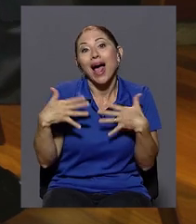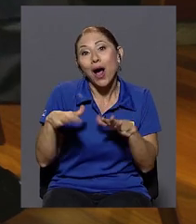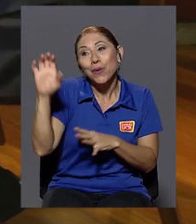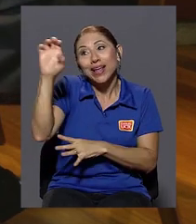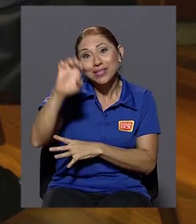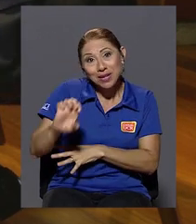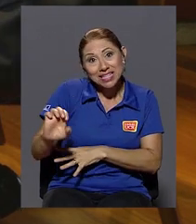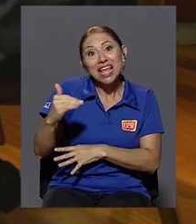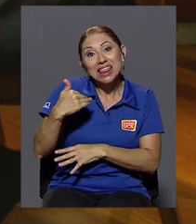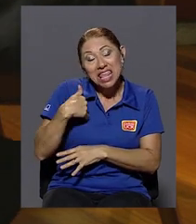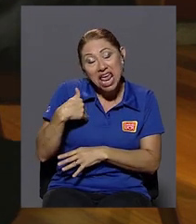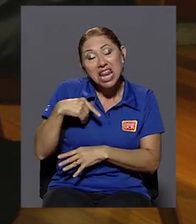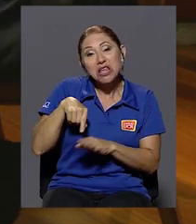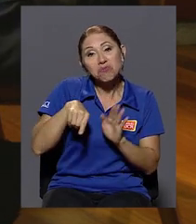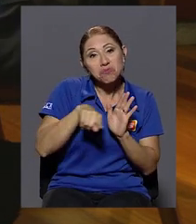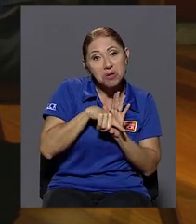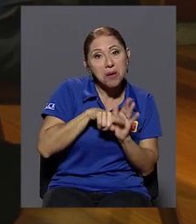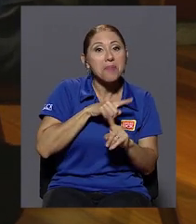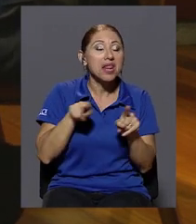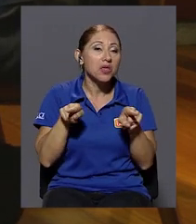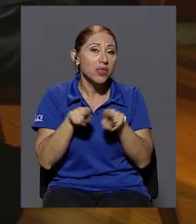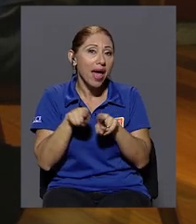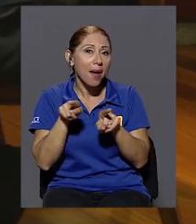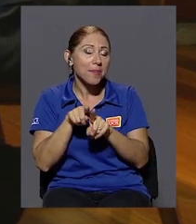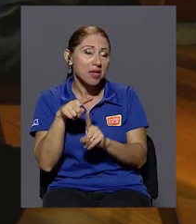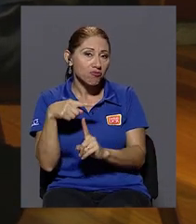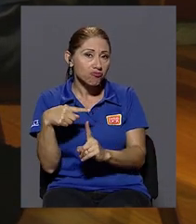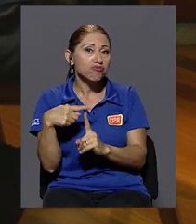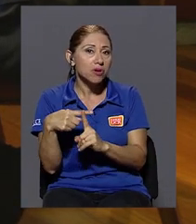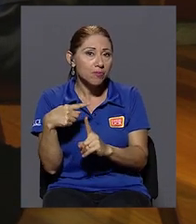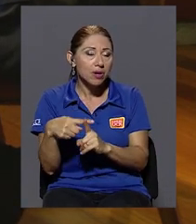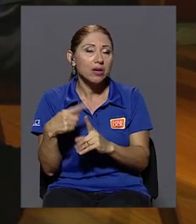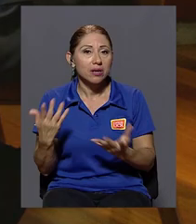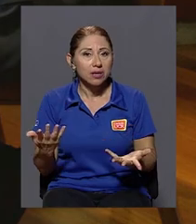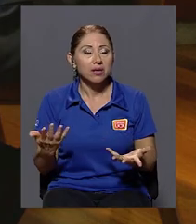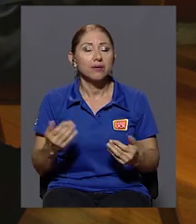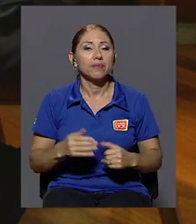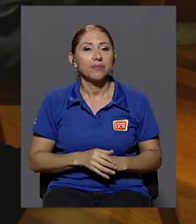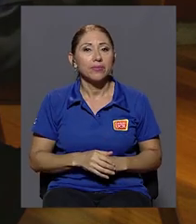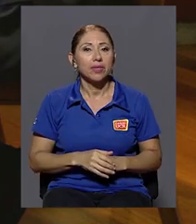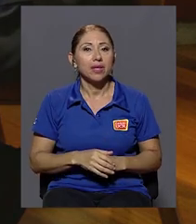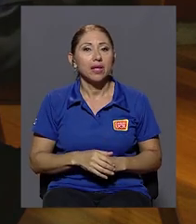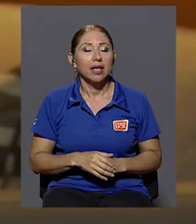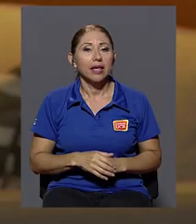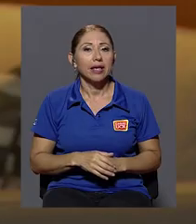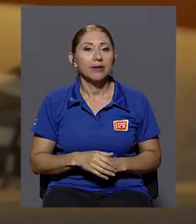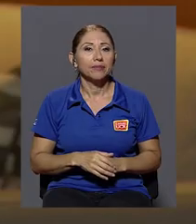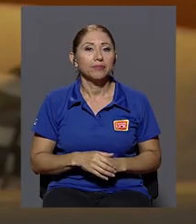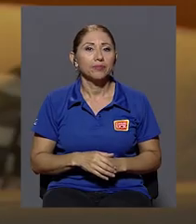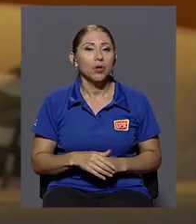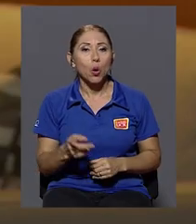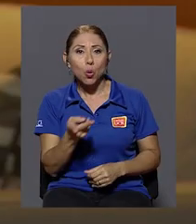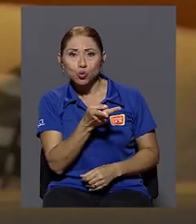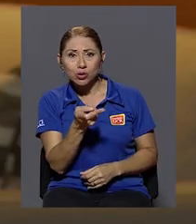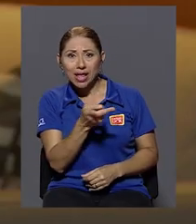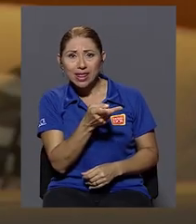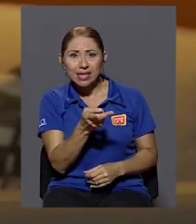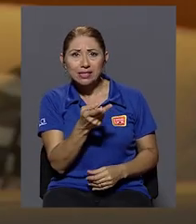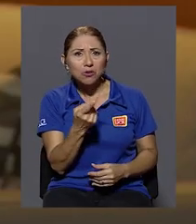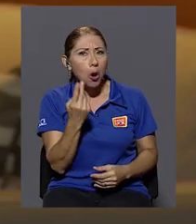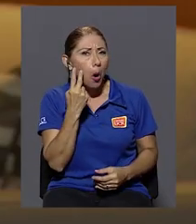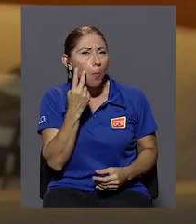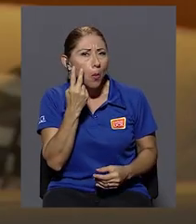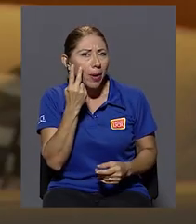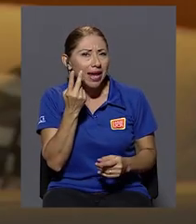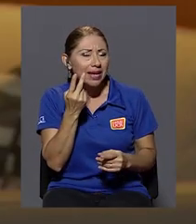tiene sus puntos negativos, pero también tiene sus aspectos muy positivos. ¿Cómo ven ustedes